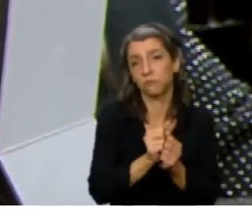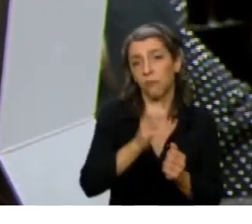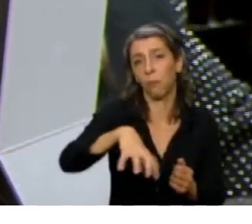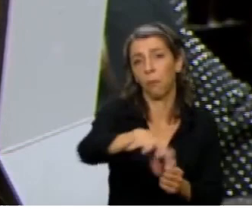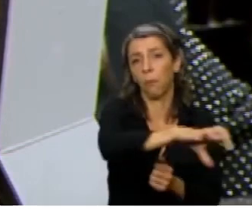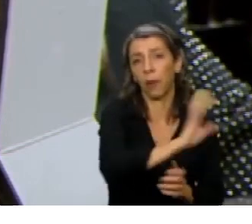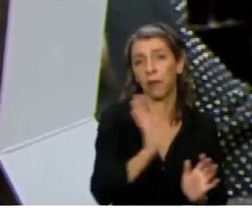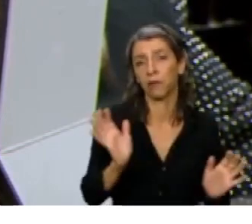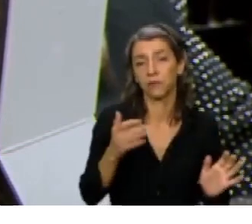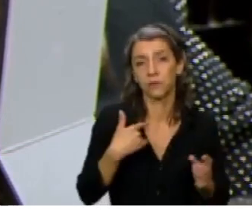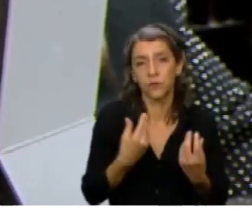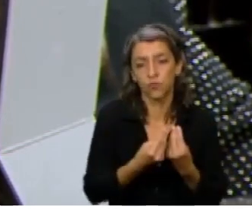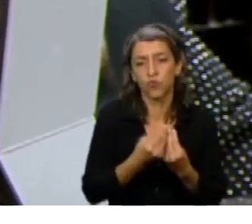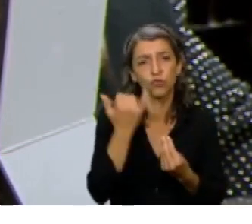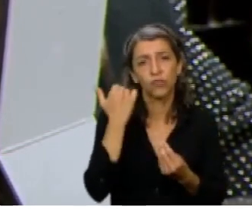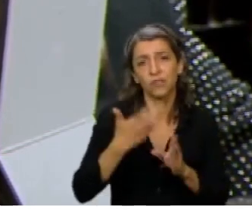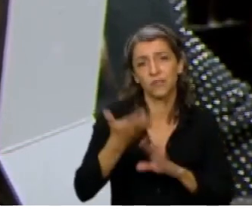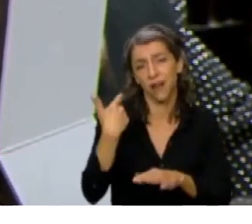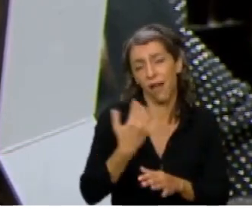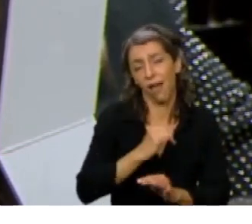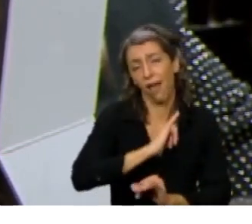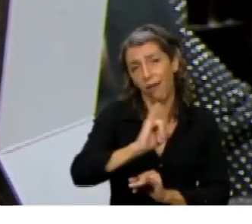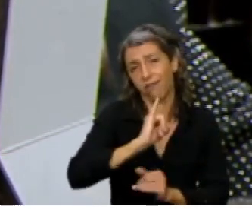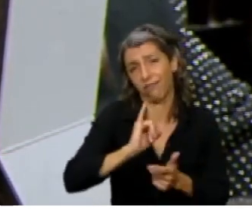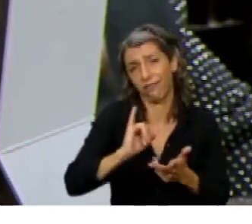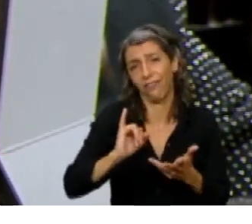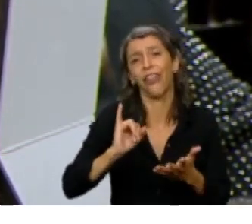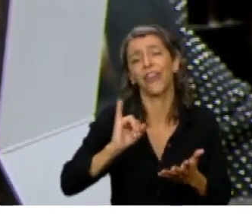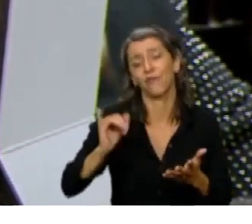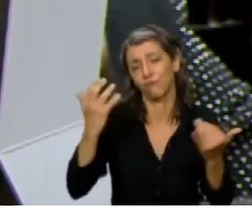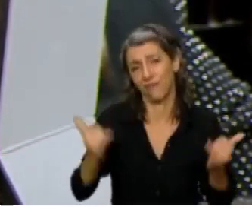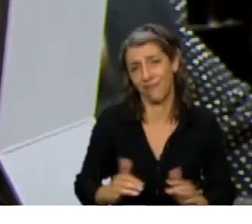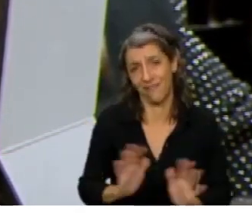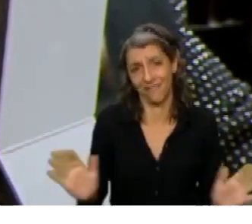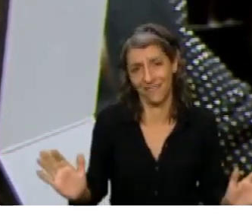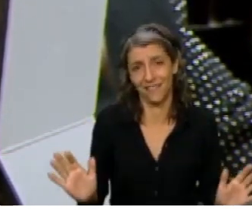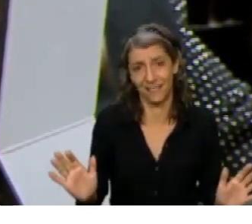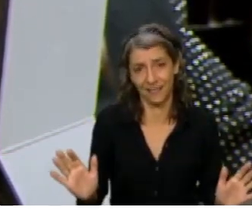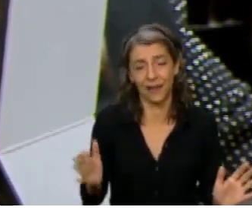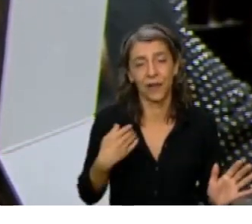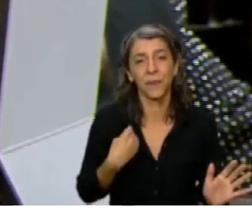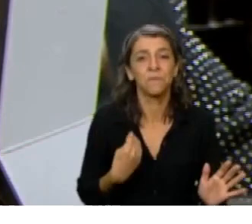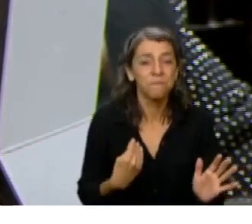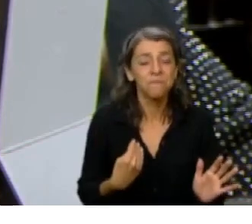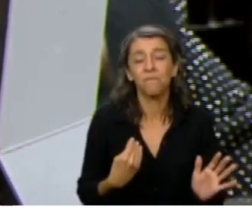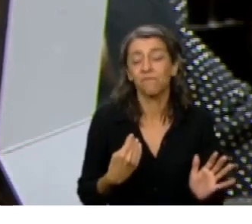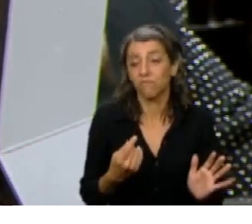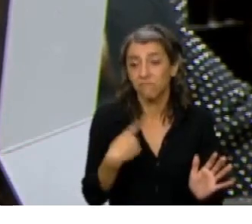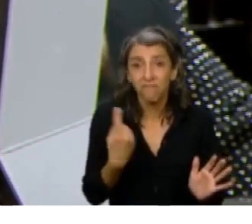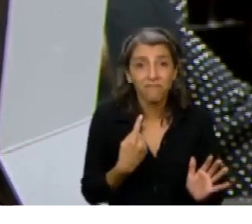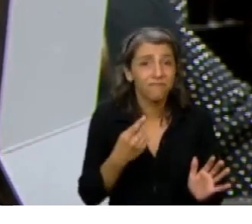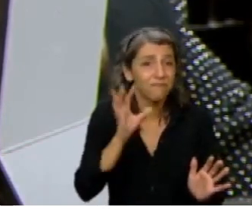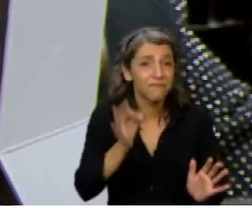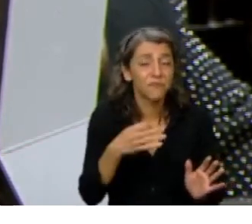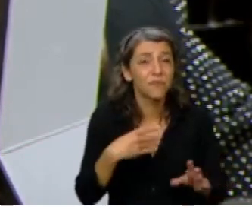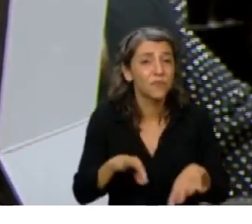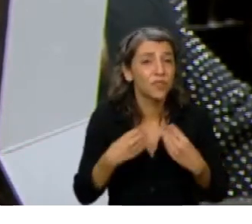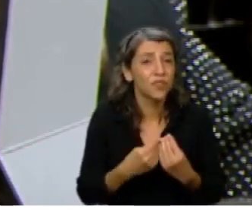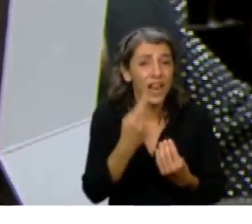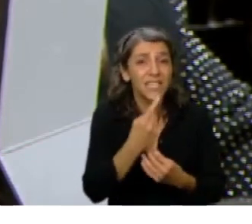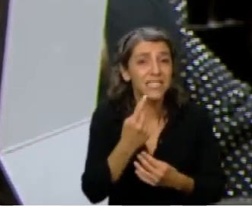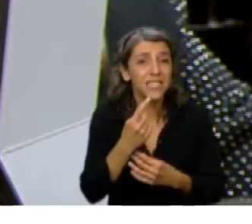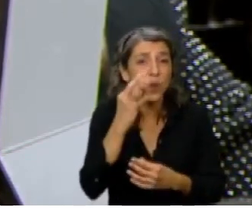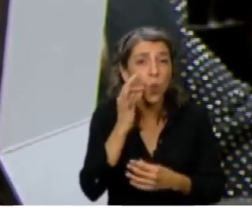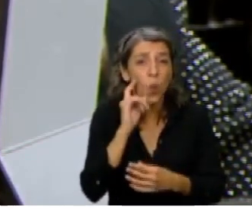muchos de ellos nombrados en los cuadernos de la corrupción, que se han beneficiado con quitas que estimo alcanzan